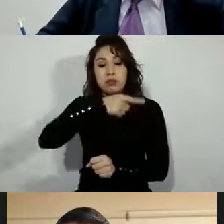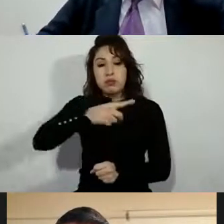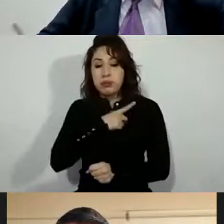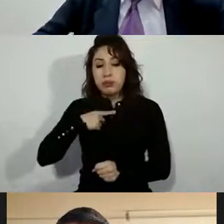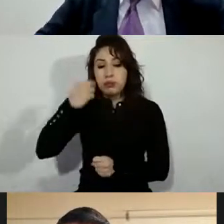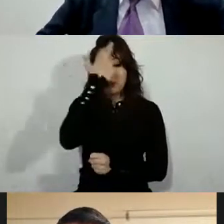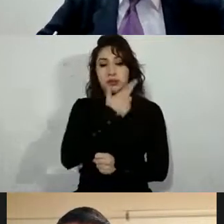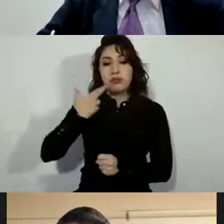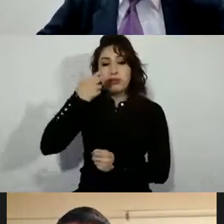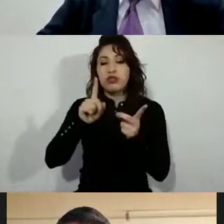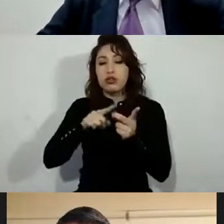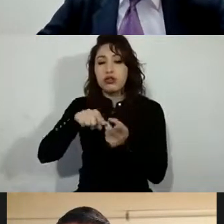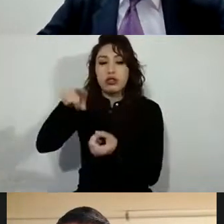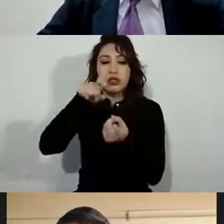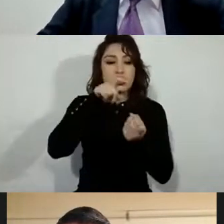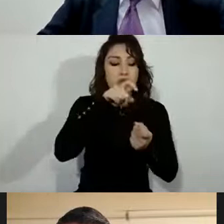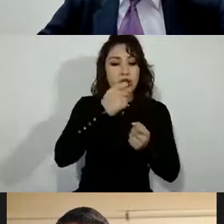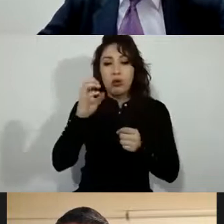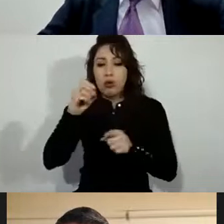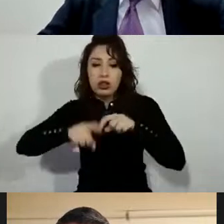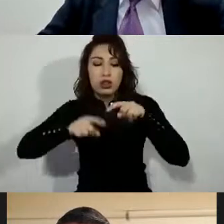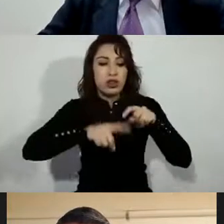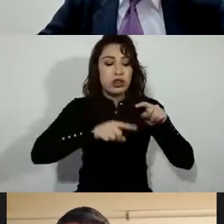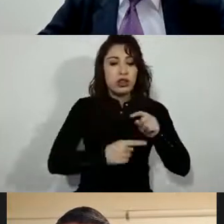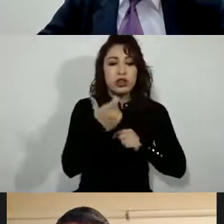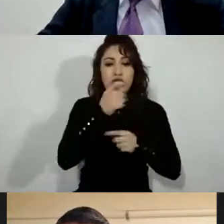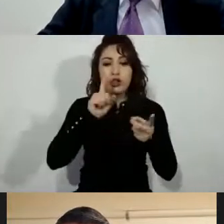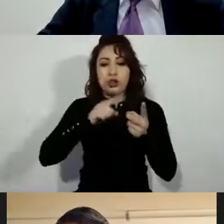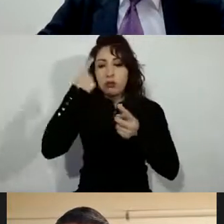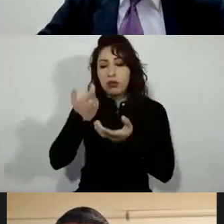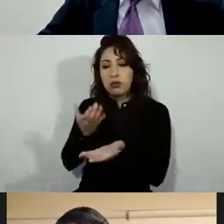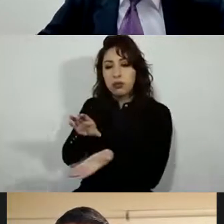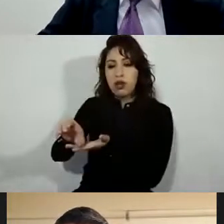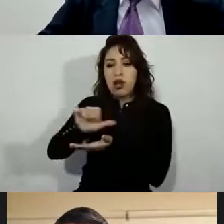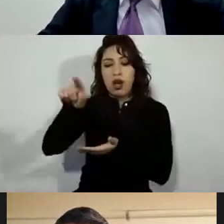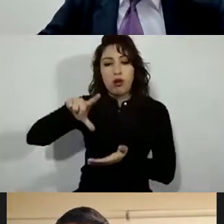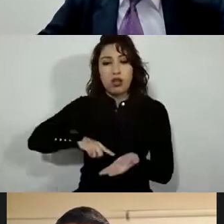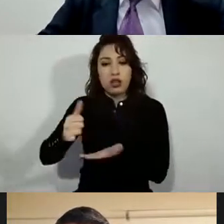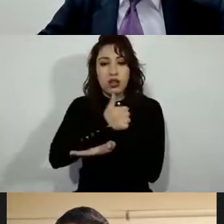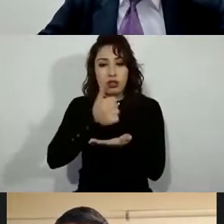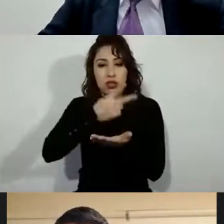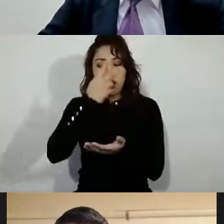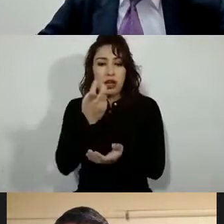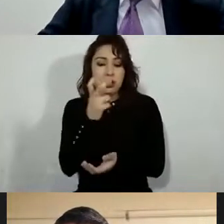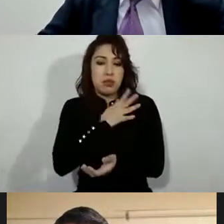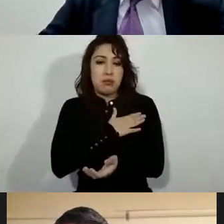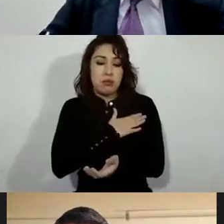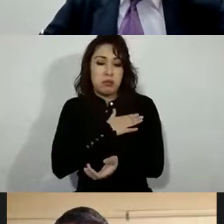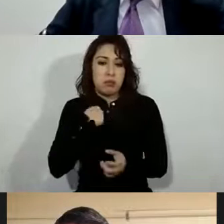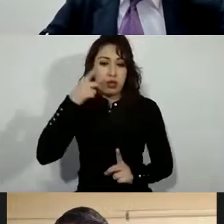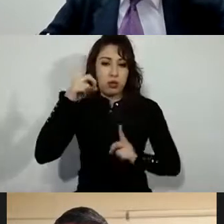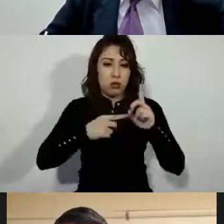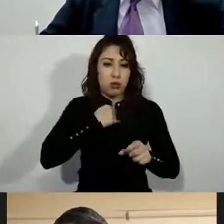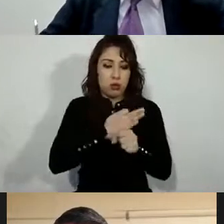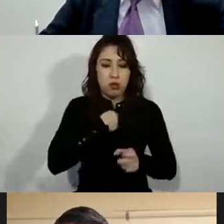para trasladarlos al gobierno de la ciudad, que son los recursos que ya tenemos. Entonces serían mis